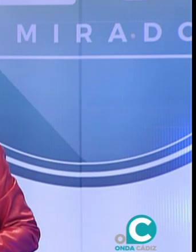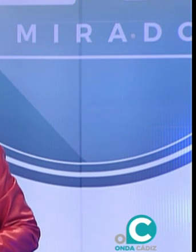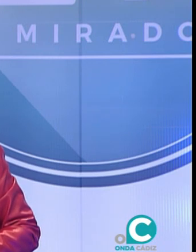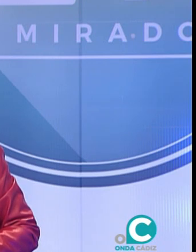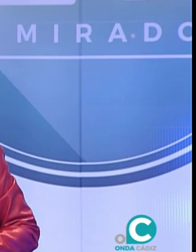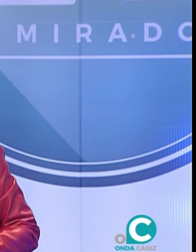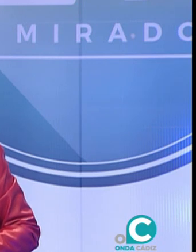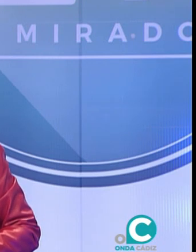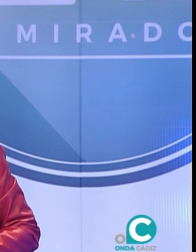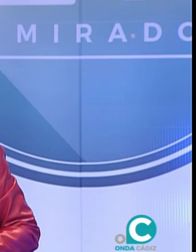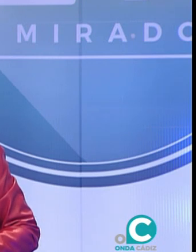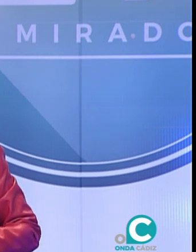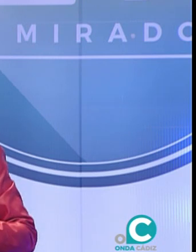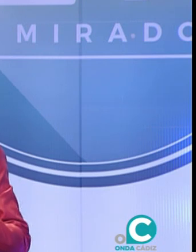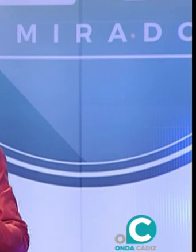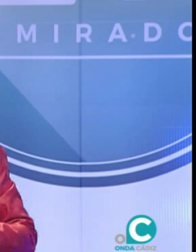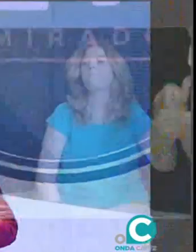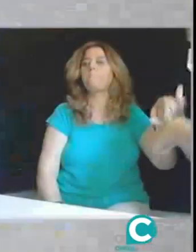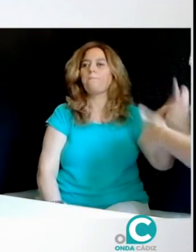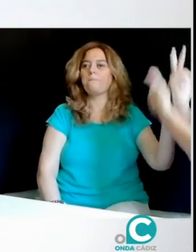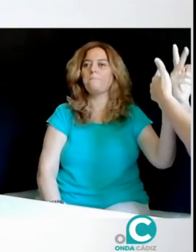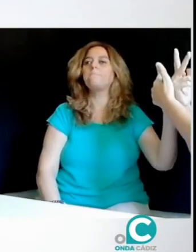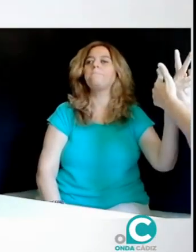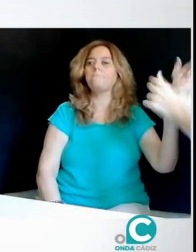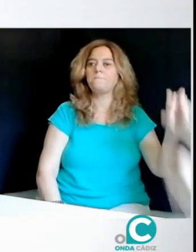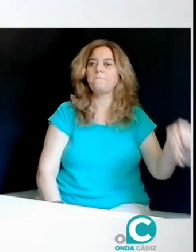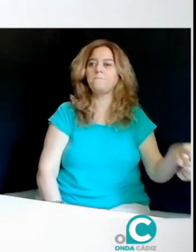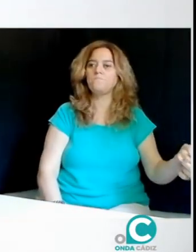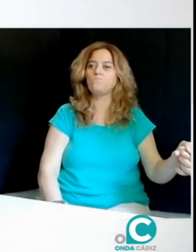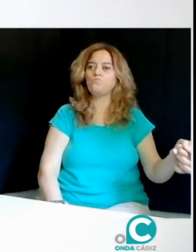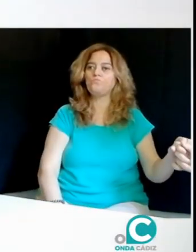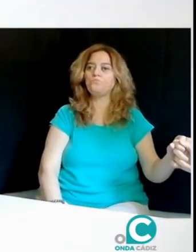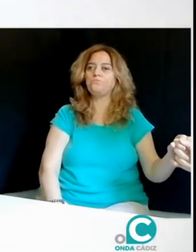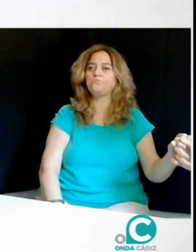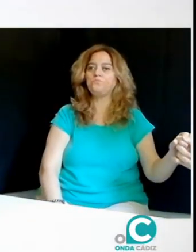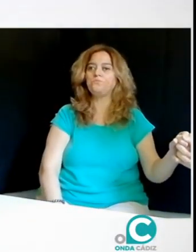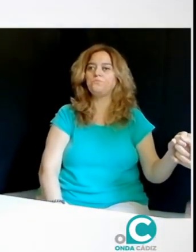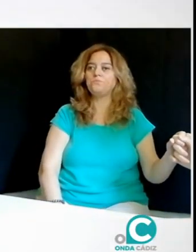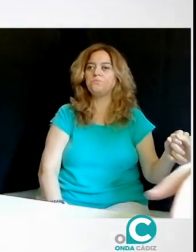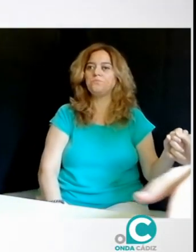Andalucía, María del Carmen Álvarez, a la que damos la bienvenida y saludamos. Muy buenos días, María del Carmen.